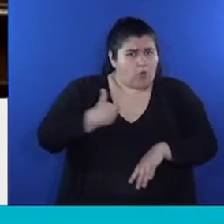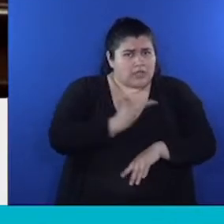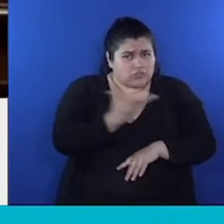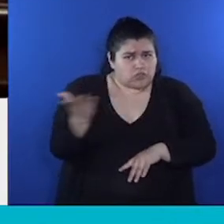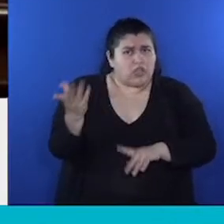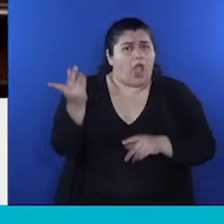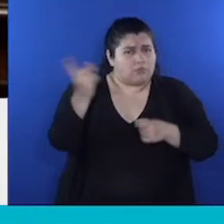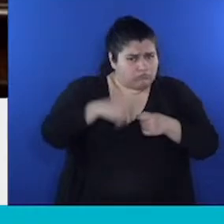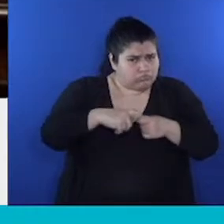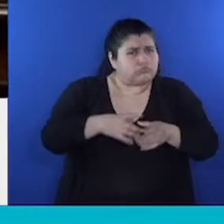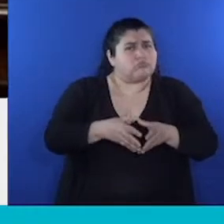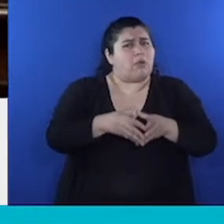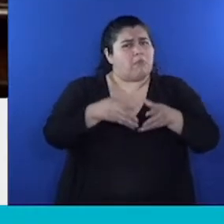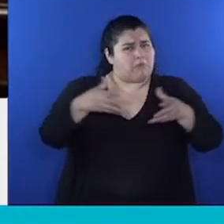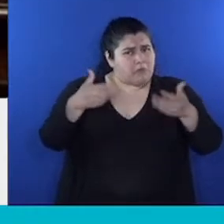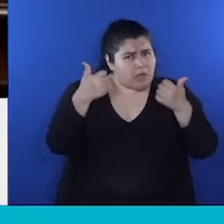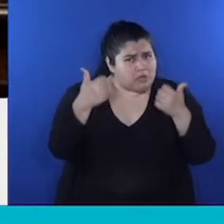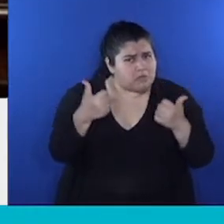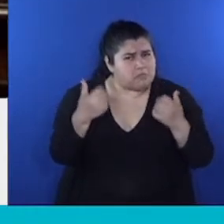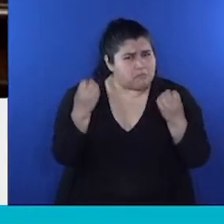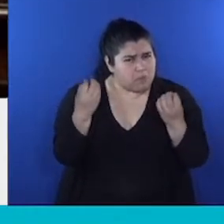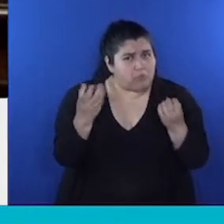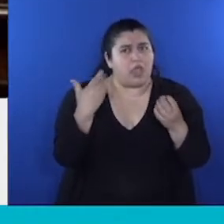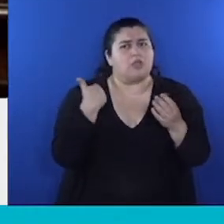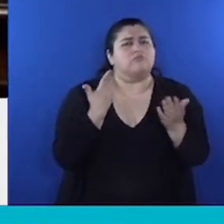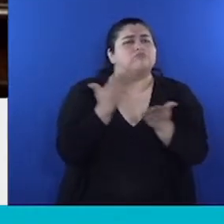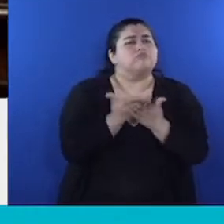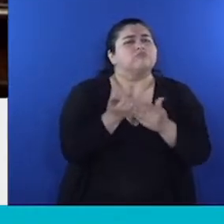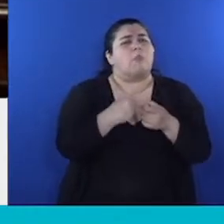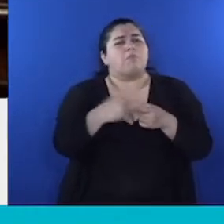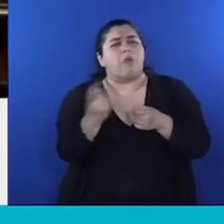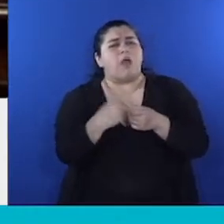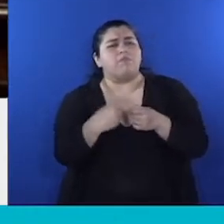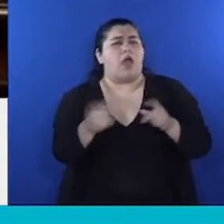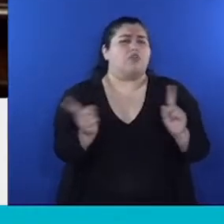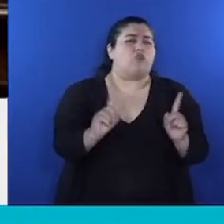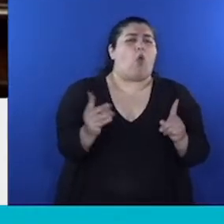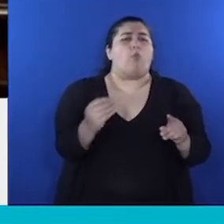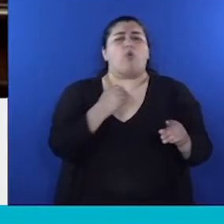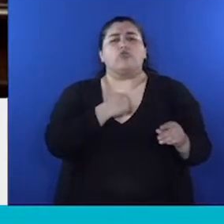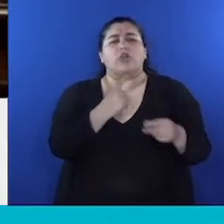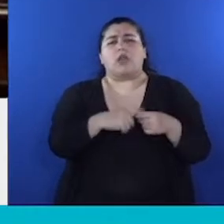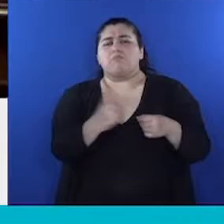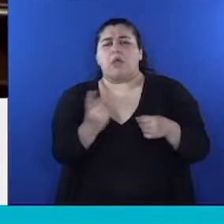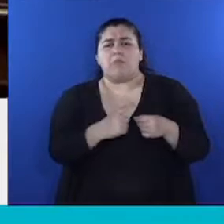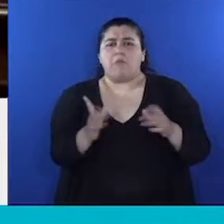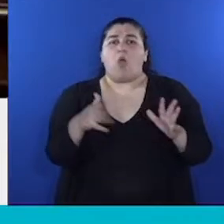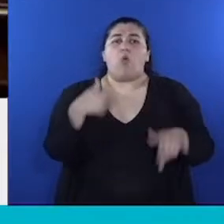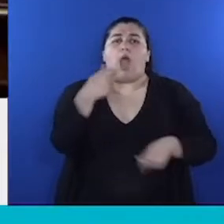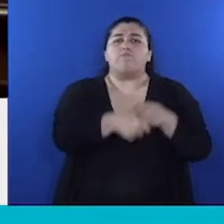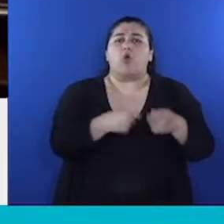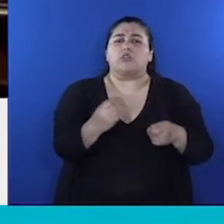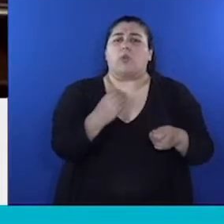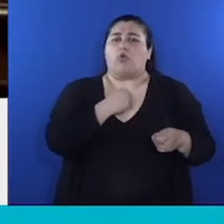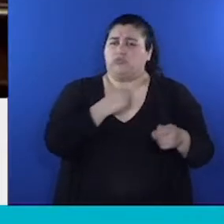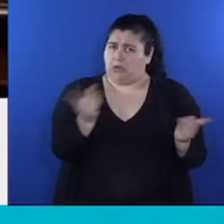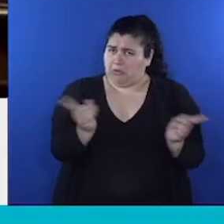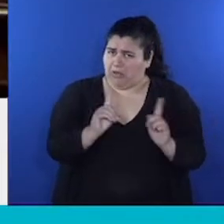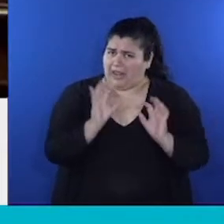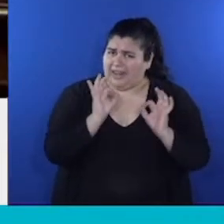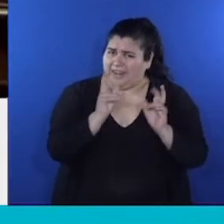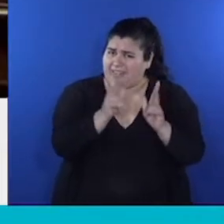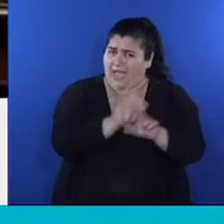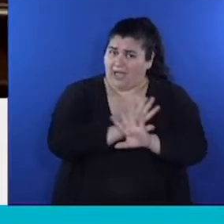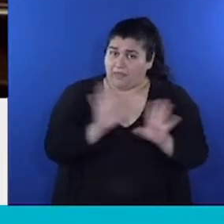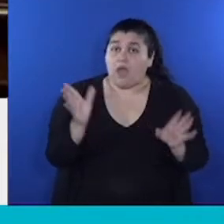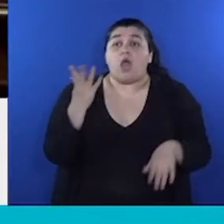No estamos nosotros planteando la desafiliación, ni que la afiliación sea voluntaria, ni que el aporte sea voluntario. Nosotros estamos planteando que la provincia de